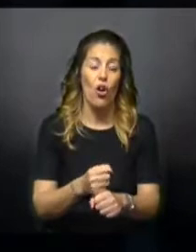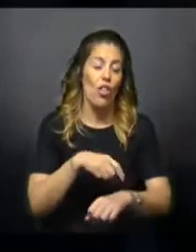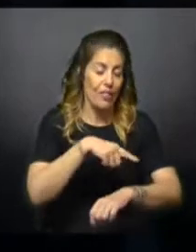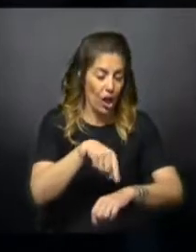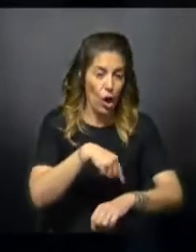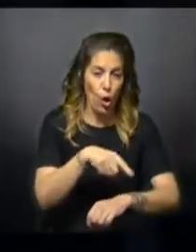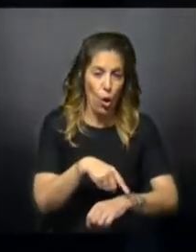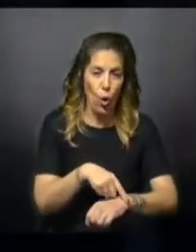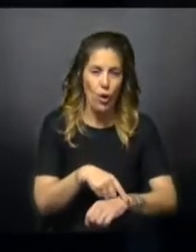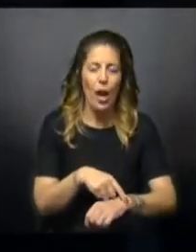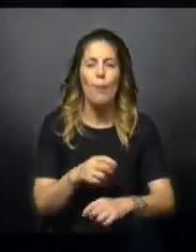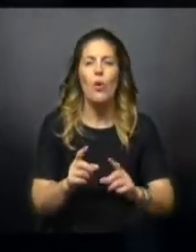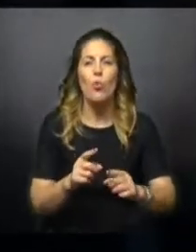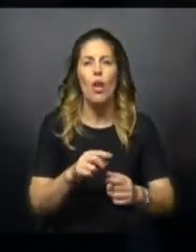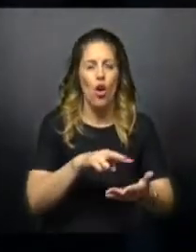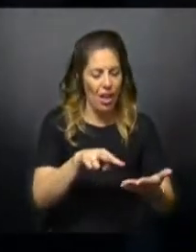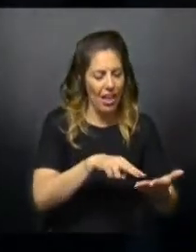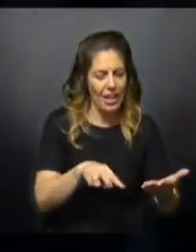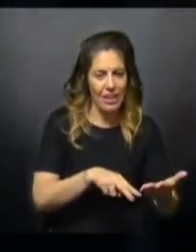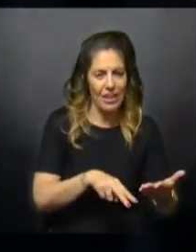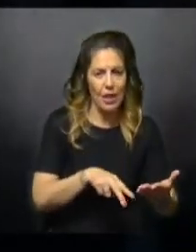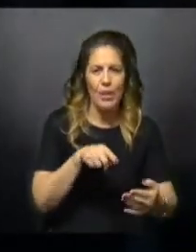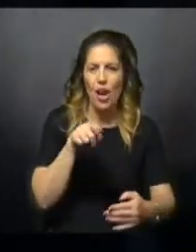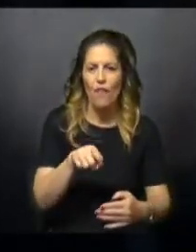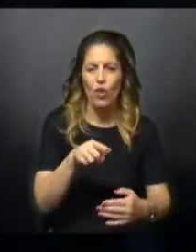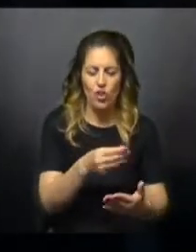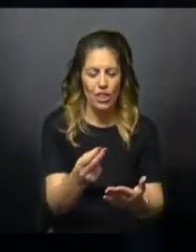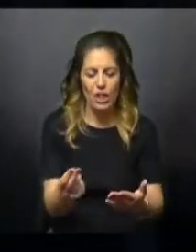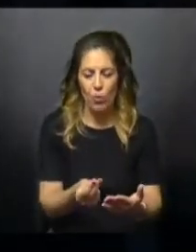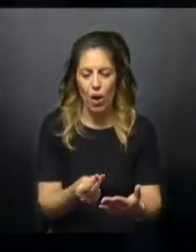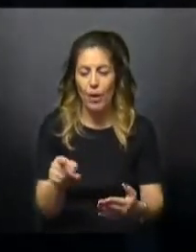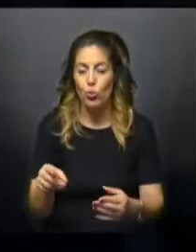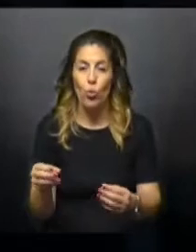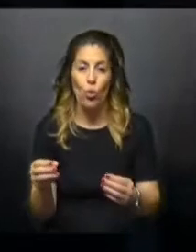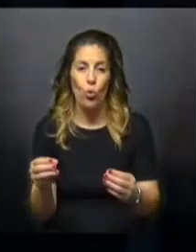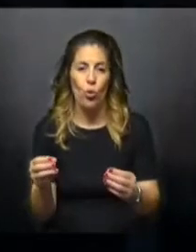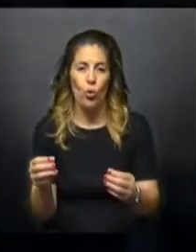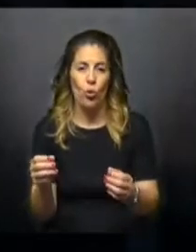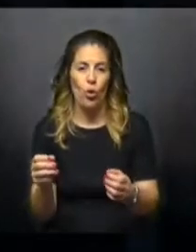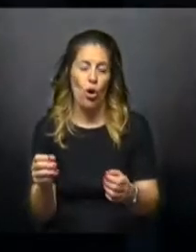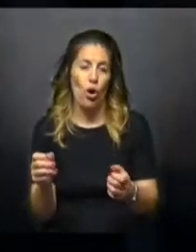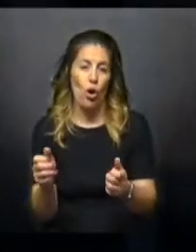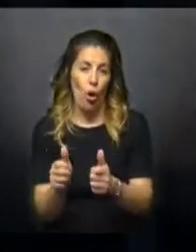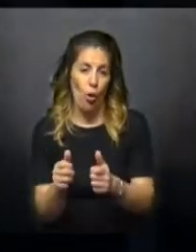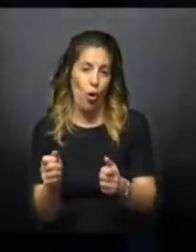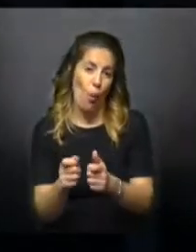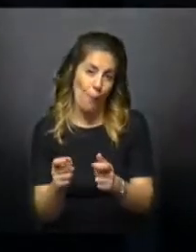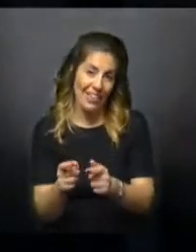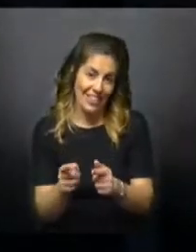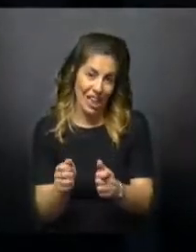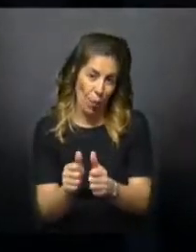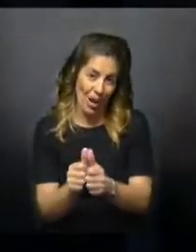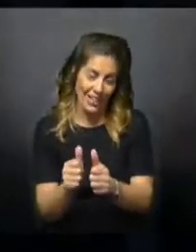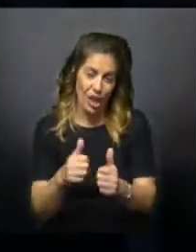horas no sé por algún lado leí que incluso mientras tú dibujabas tu compañero tocaba la guitarra pero ahora eso está un poco más